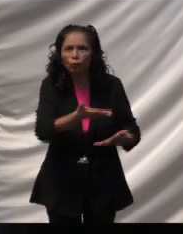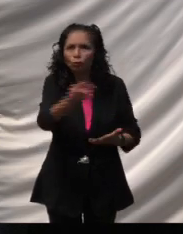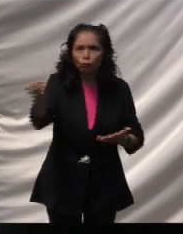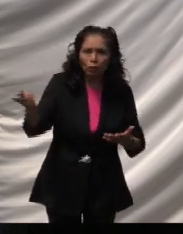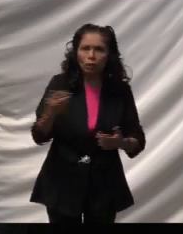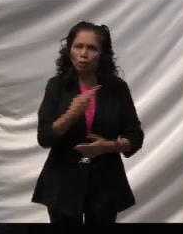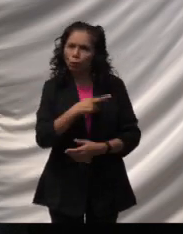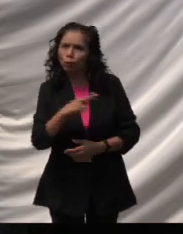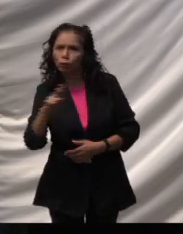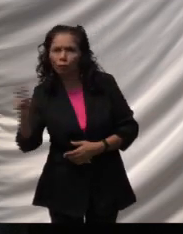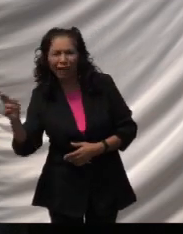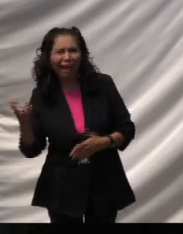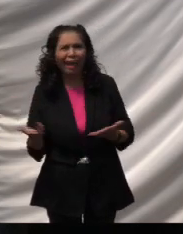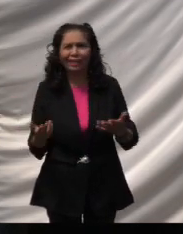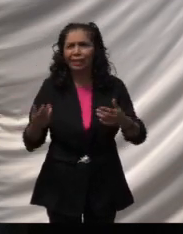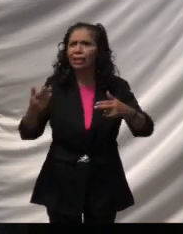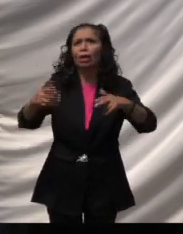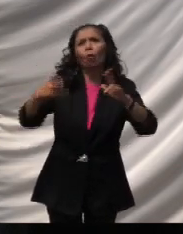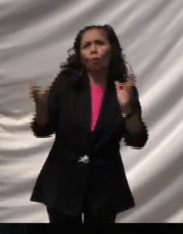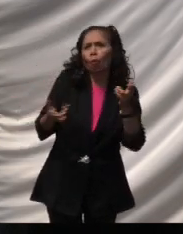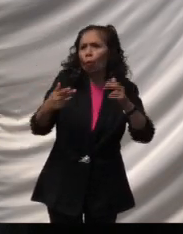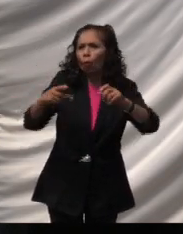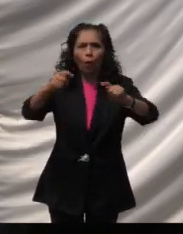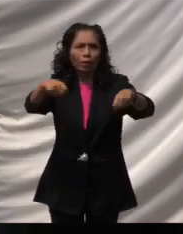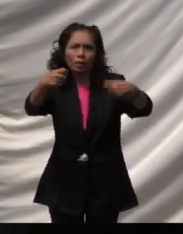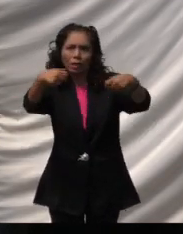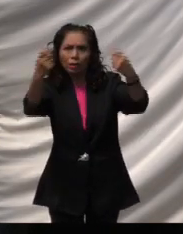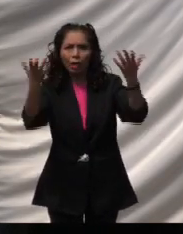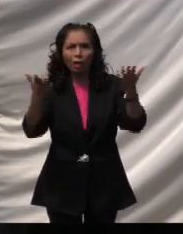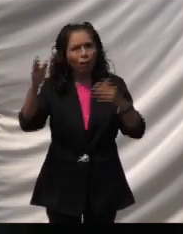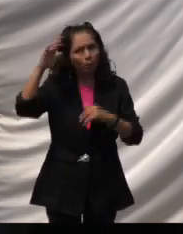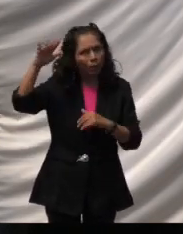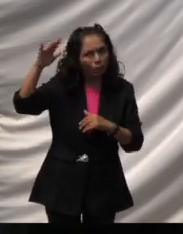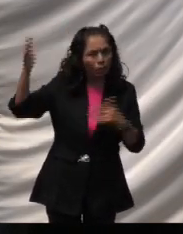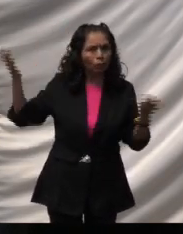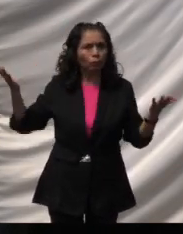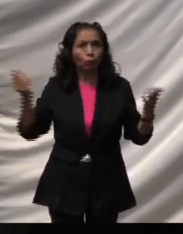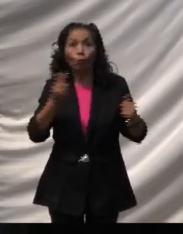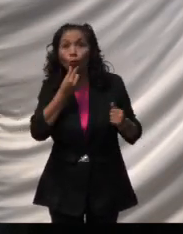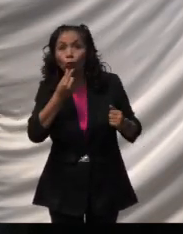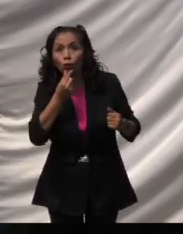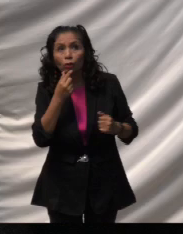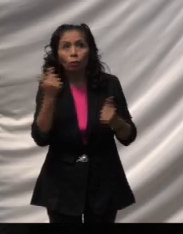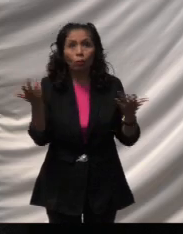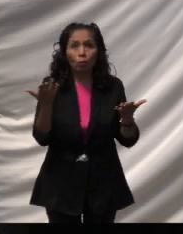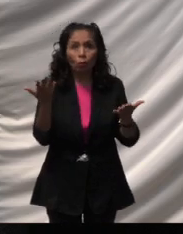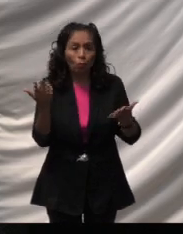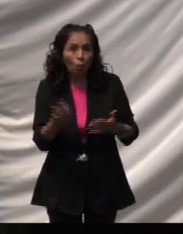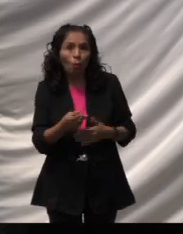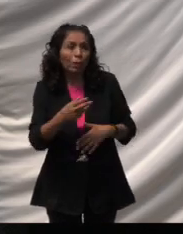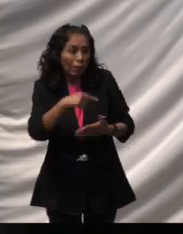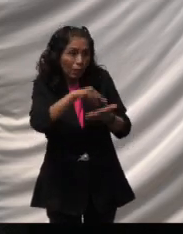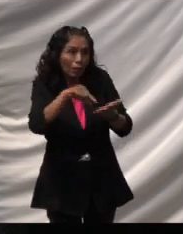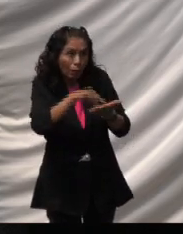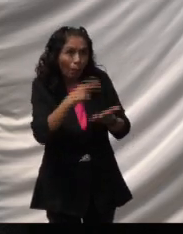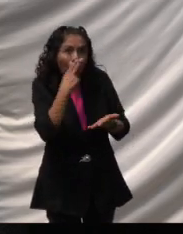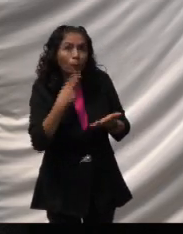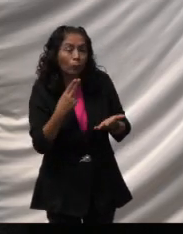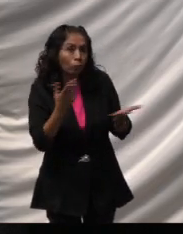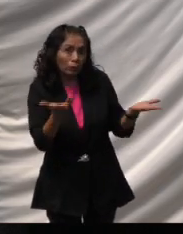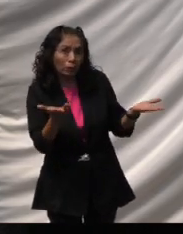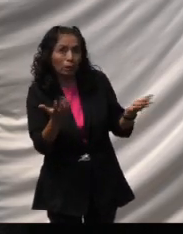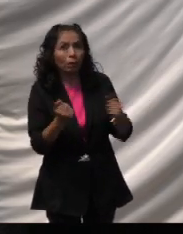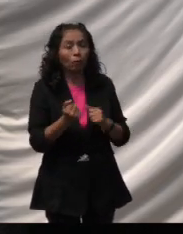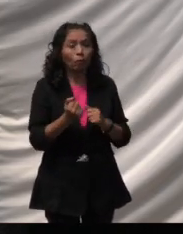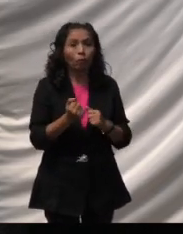a un restaurante o a un supermercado, ven a un adulto o un niño pidiéndole que les compre un dulce o